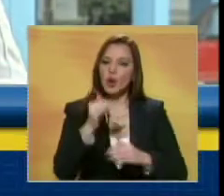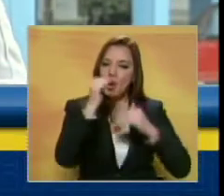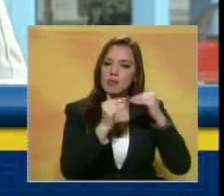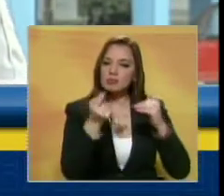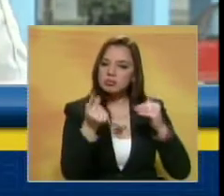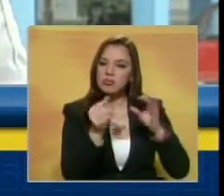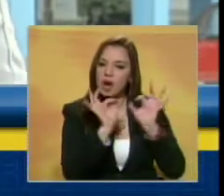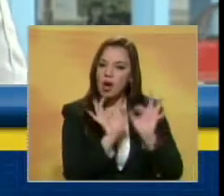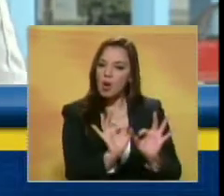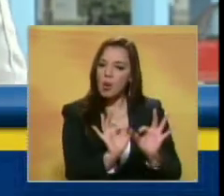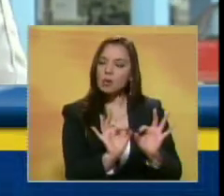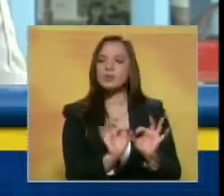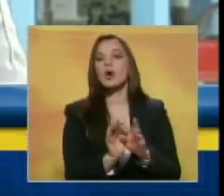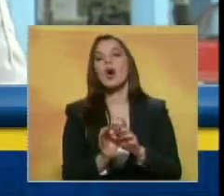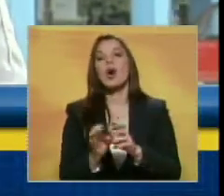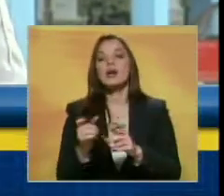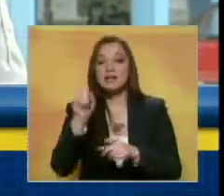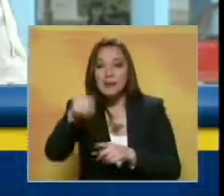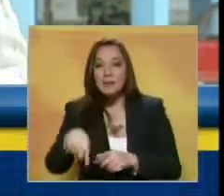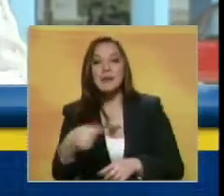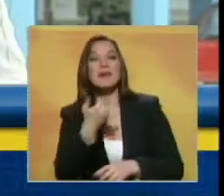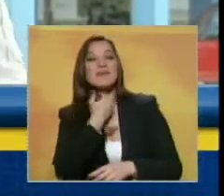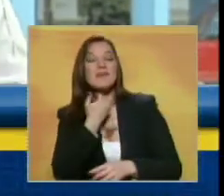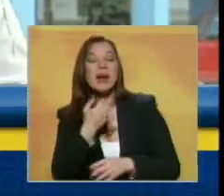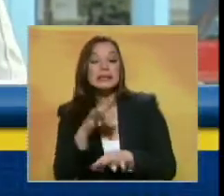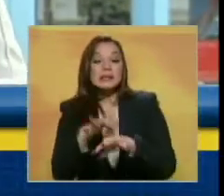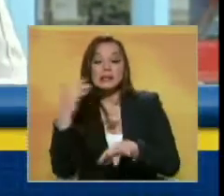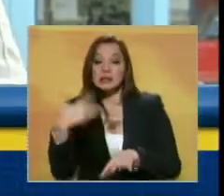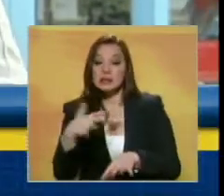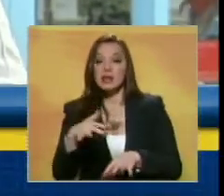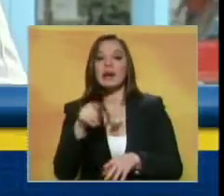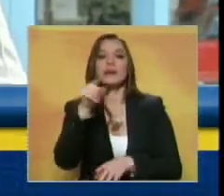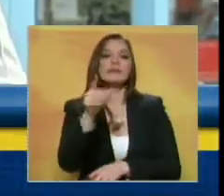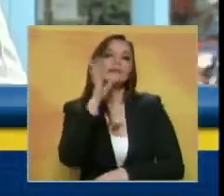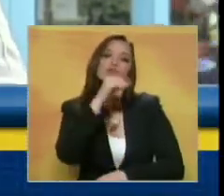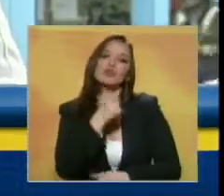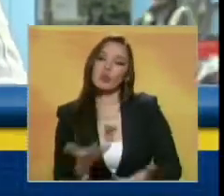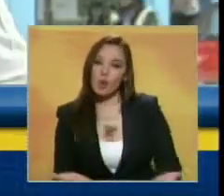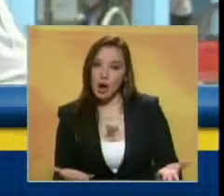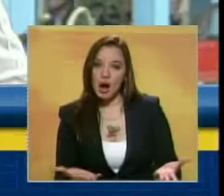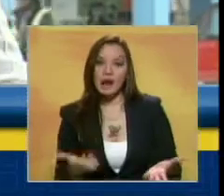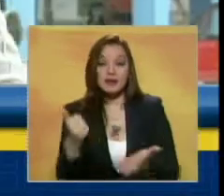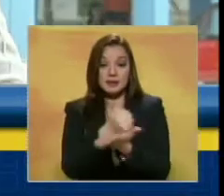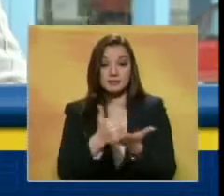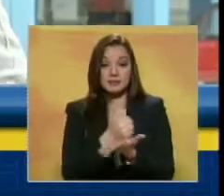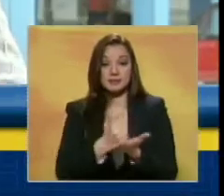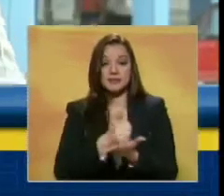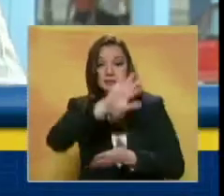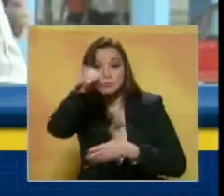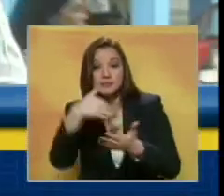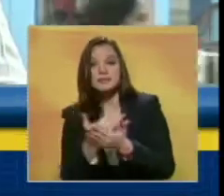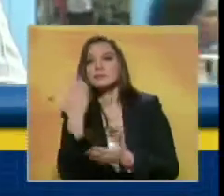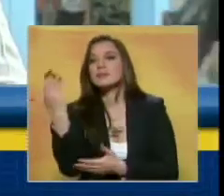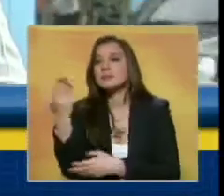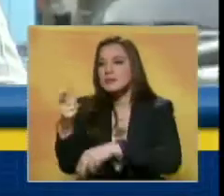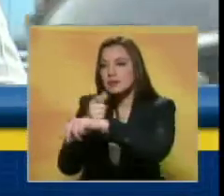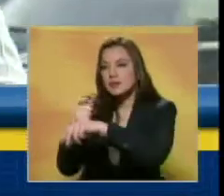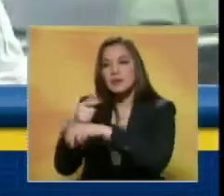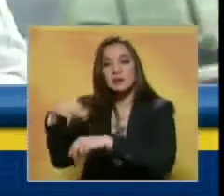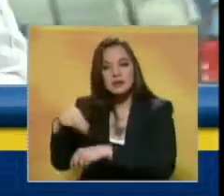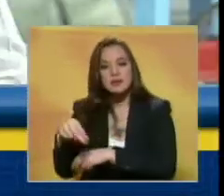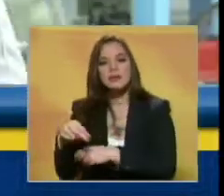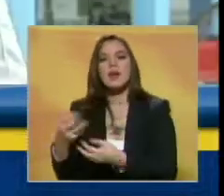tratar enfermedades graves, constituyen las preocupaciones principales del sector farmacéutico y de la población en general. Pidieron al gobierno